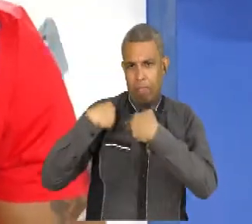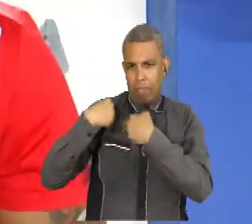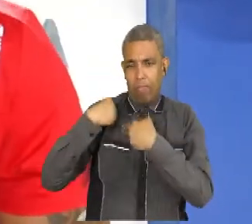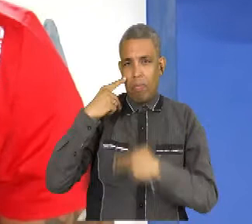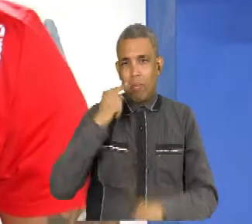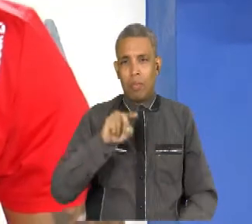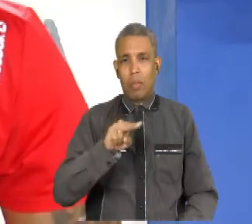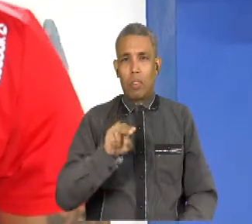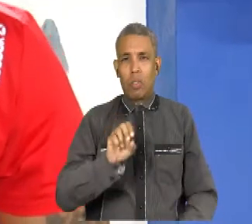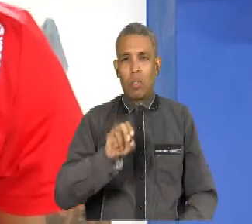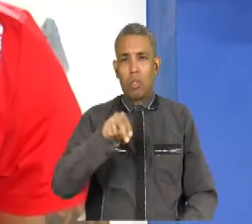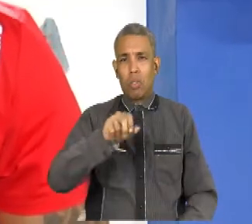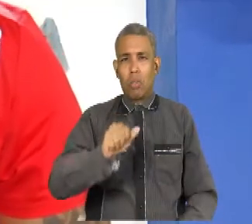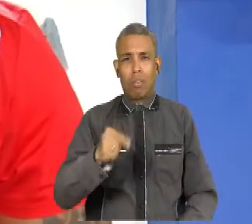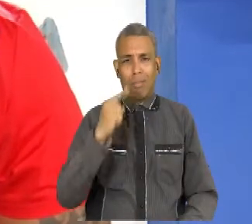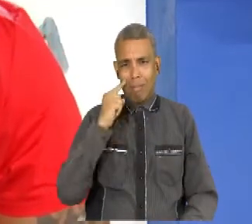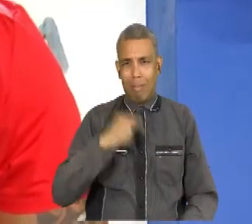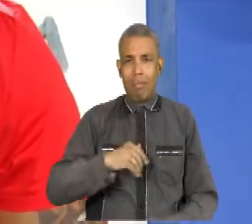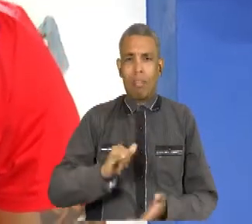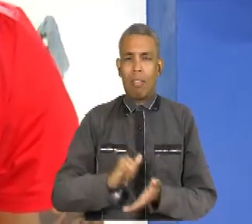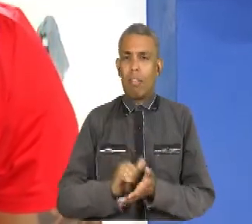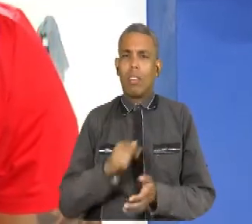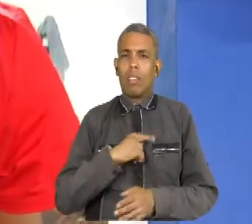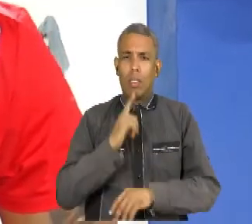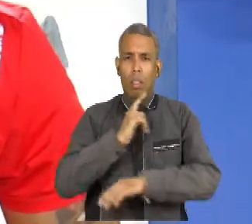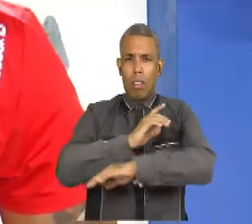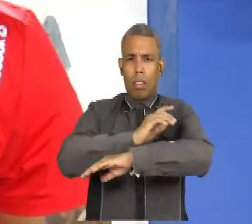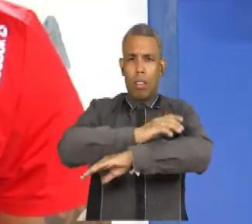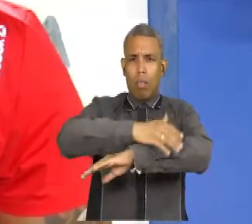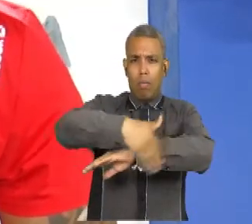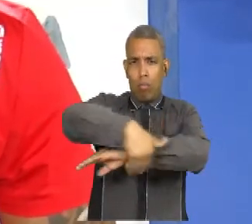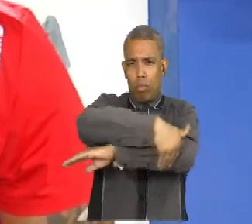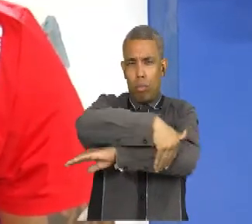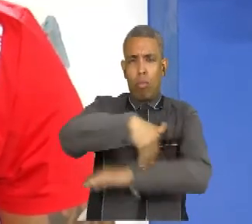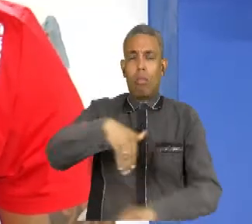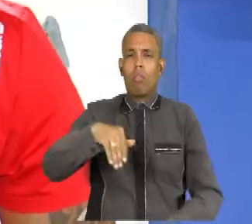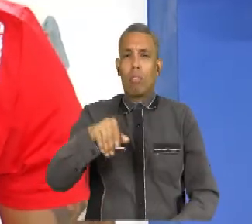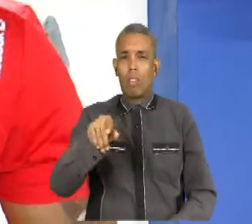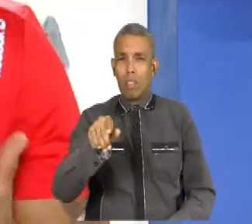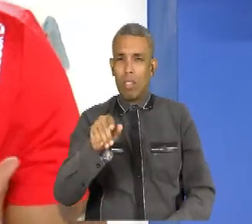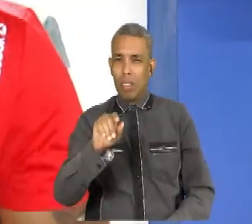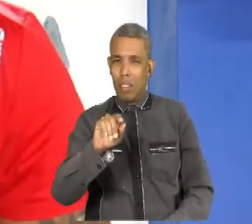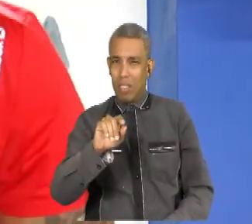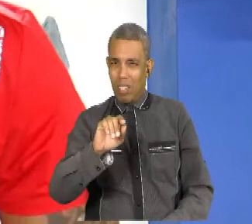que estamos ubicados en la avenida 36 frente al monumento Cacique Pipatón.